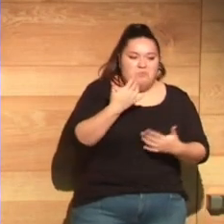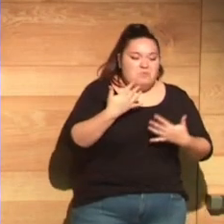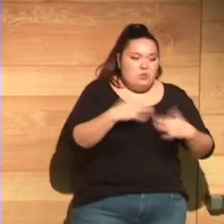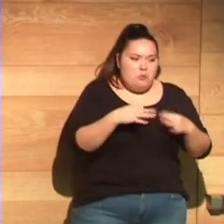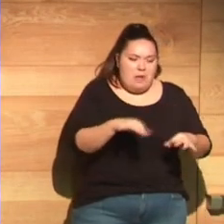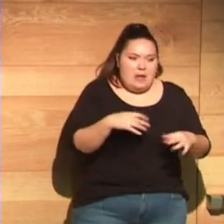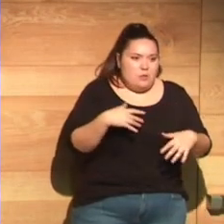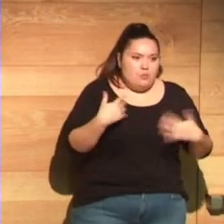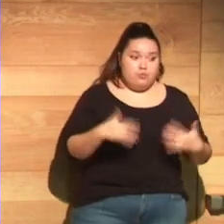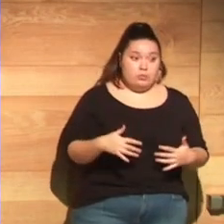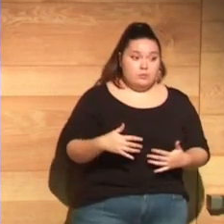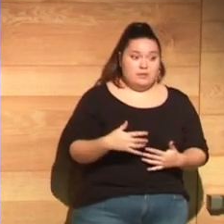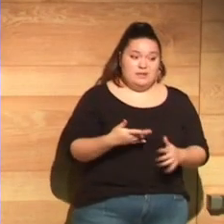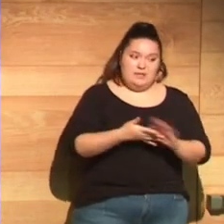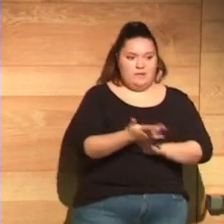final es